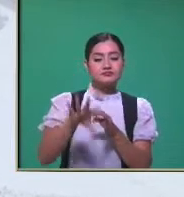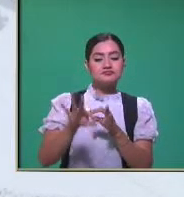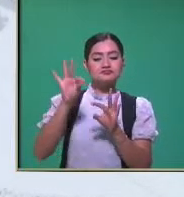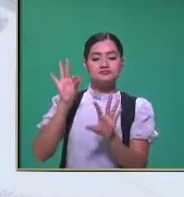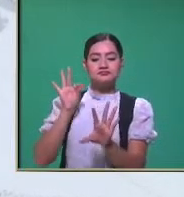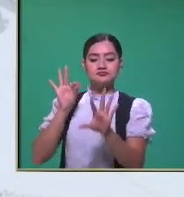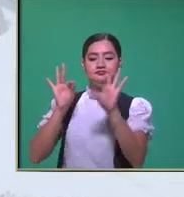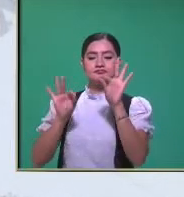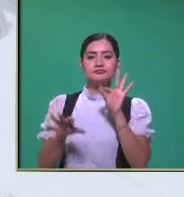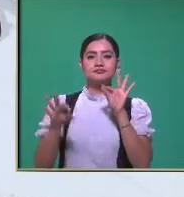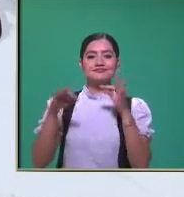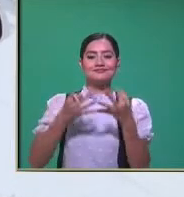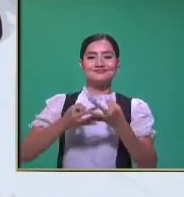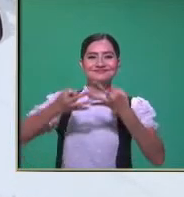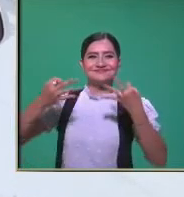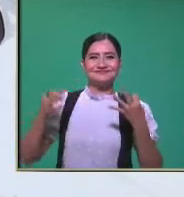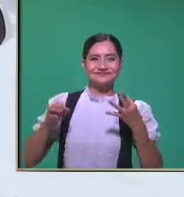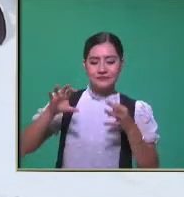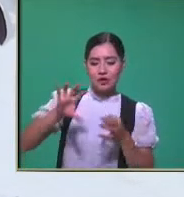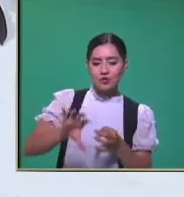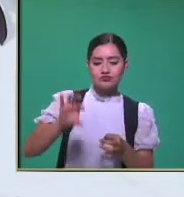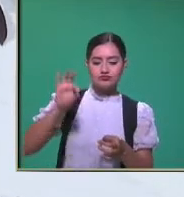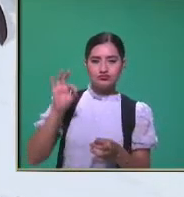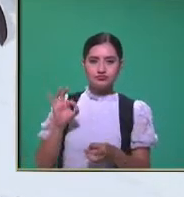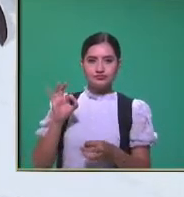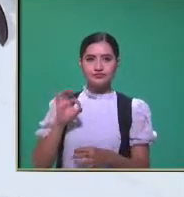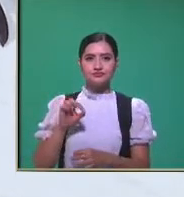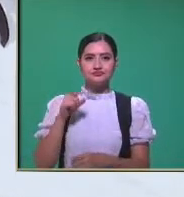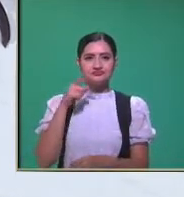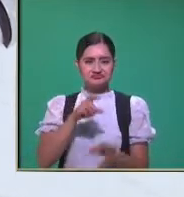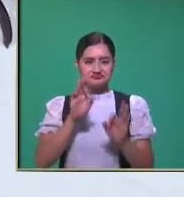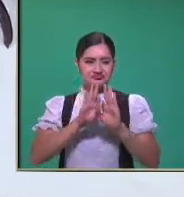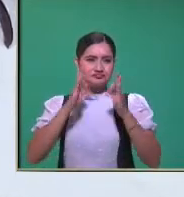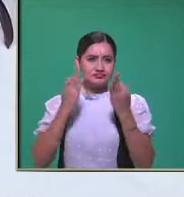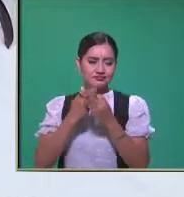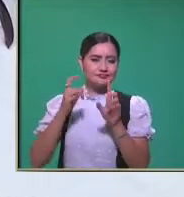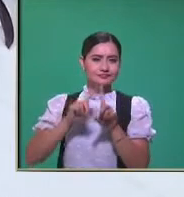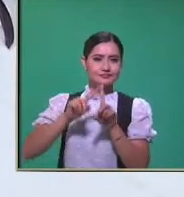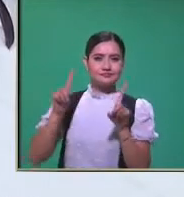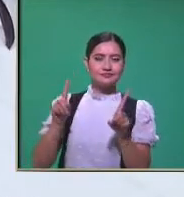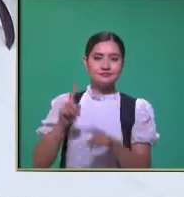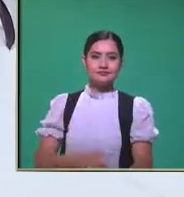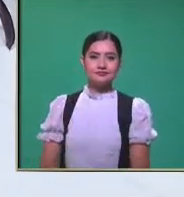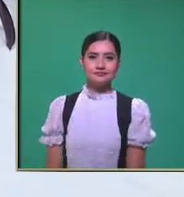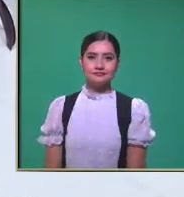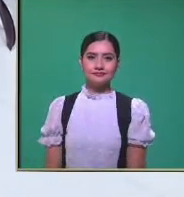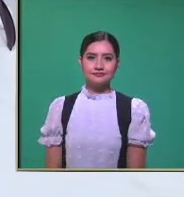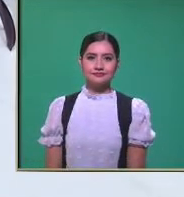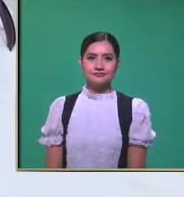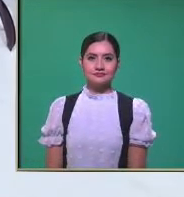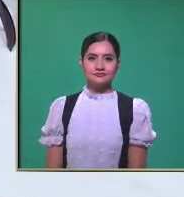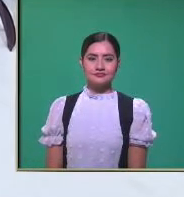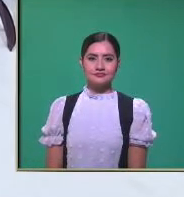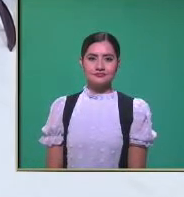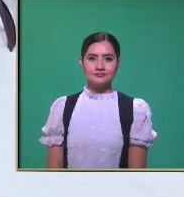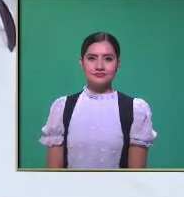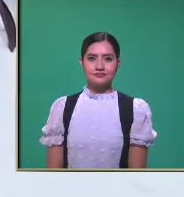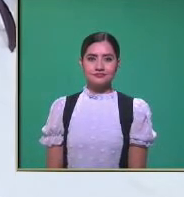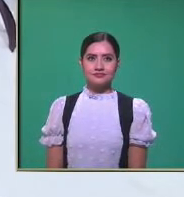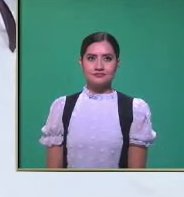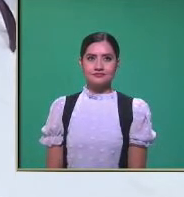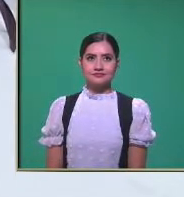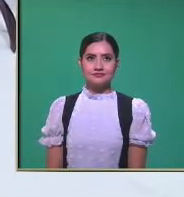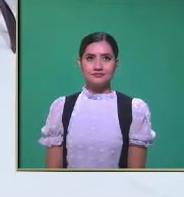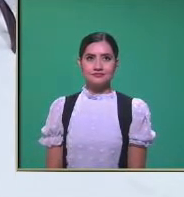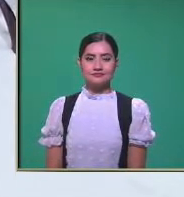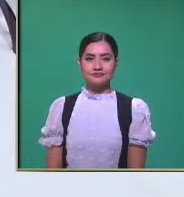Estoy pensando en hacer alguna forma. A ver. ¿Sabes a mí qué se me ocurre con estas piedritas?